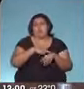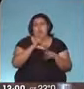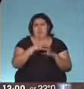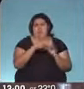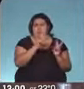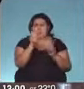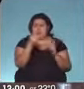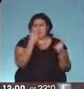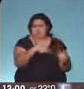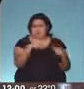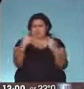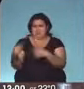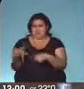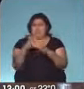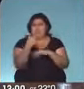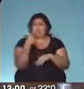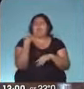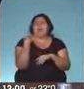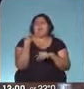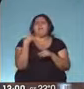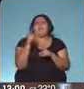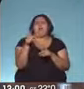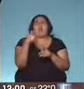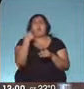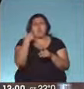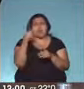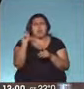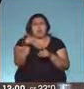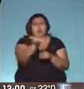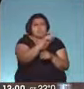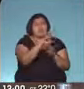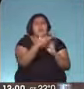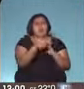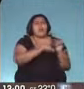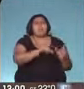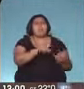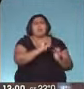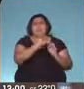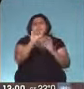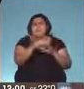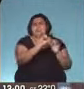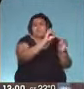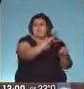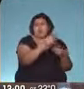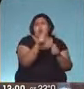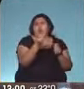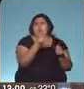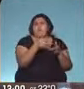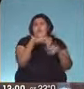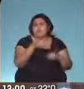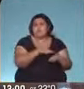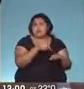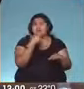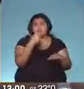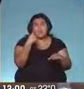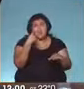función de lo que decidía cada jefe comunal para evitar justamente el traslado de la gente dentro de su propio distrito, y advierte que los distritos